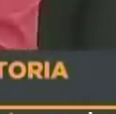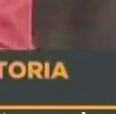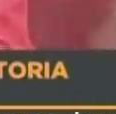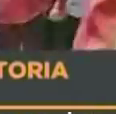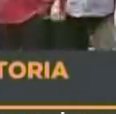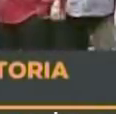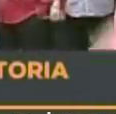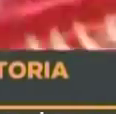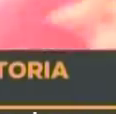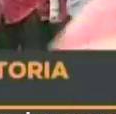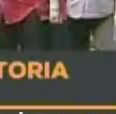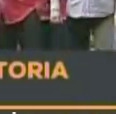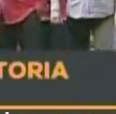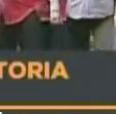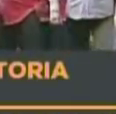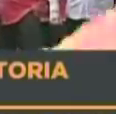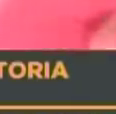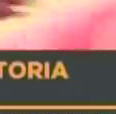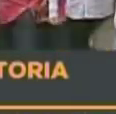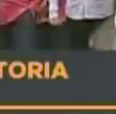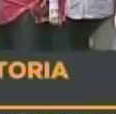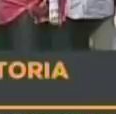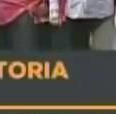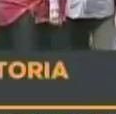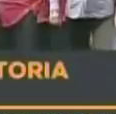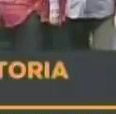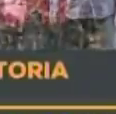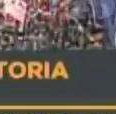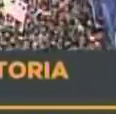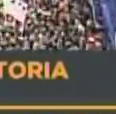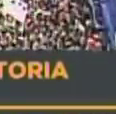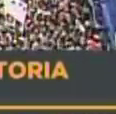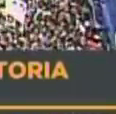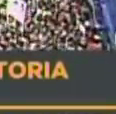el huracán bolivariano.